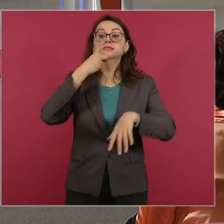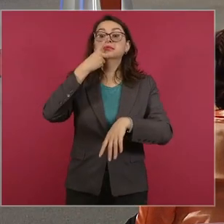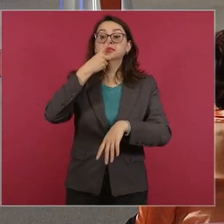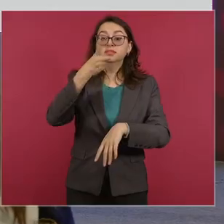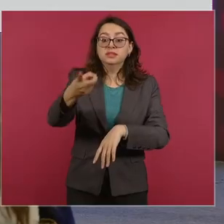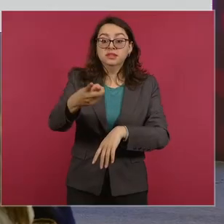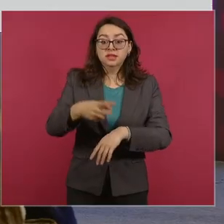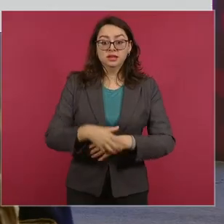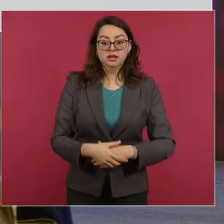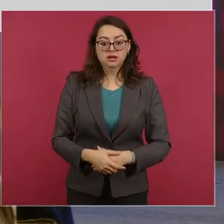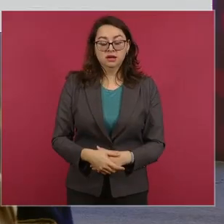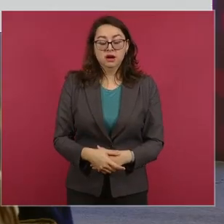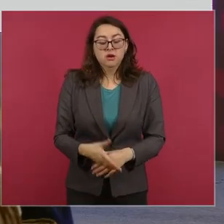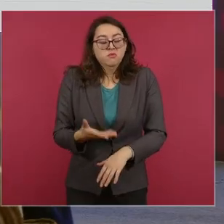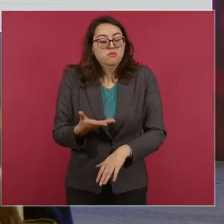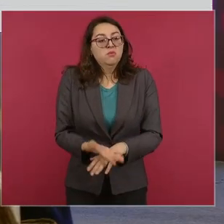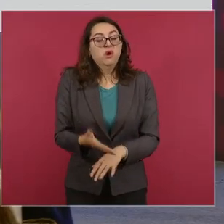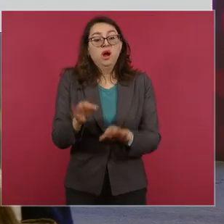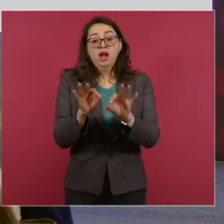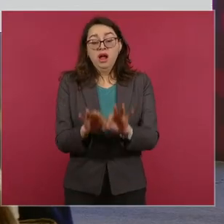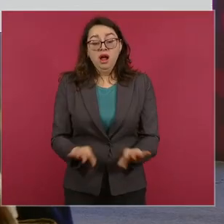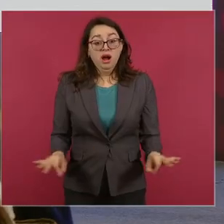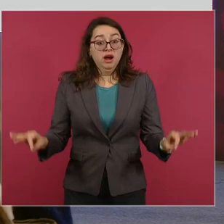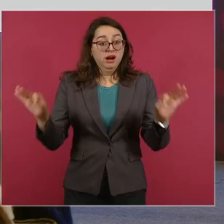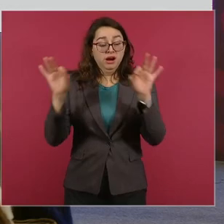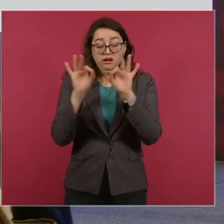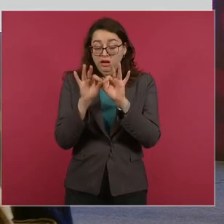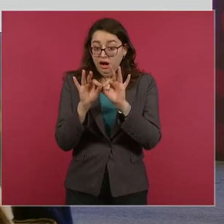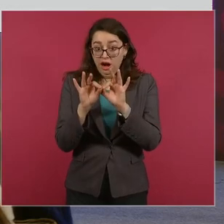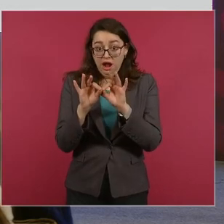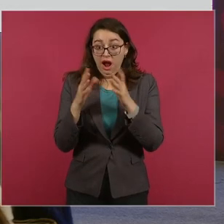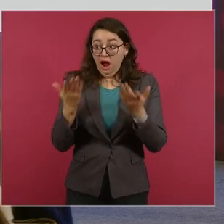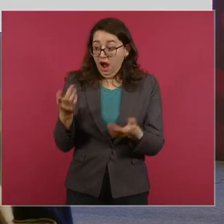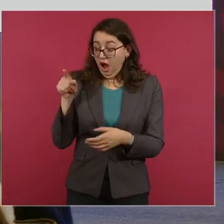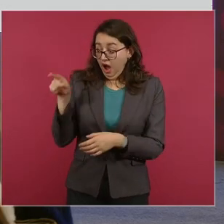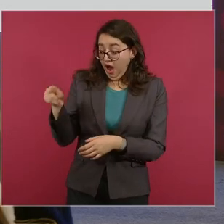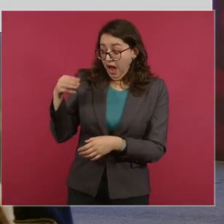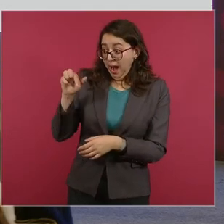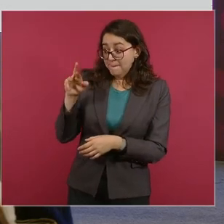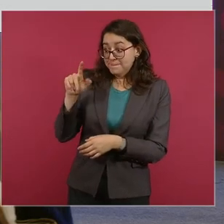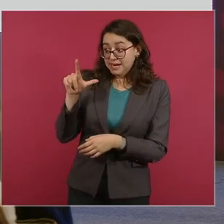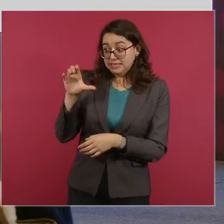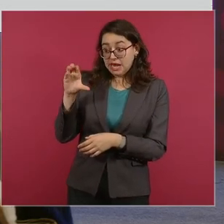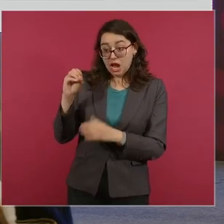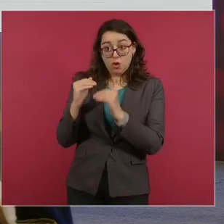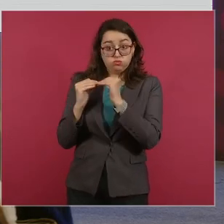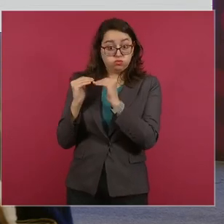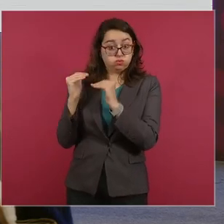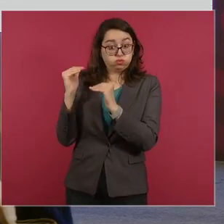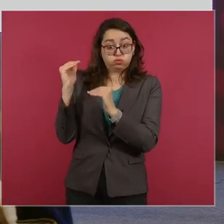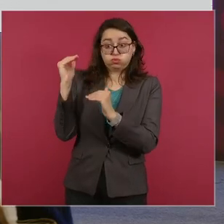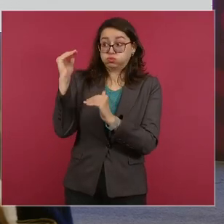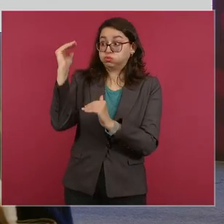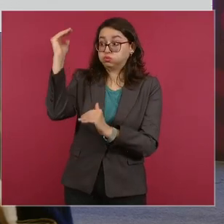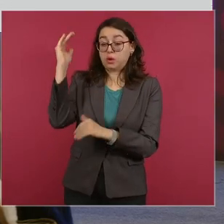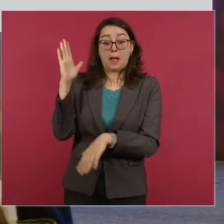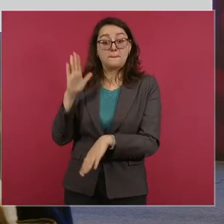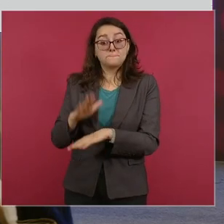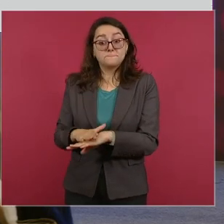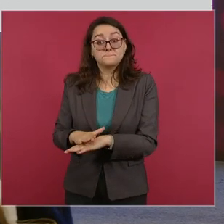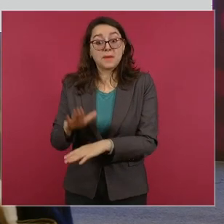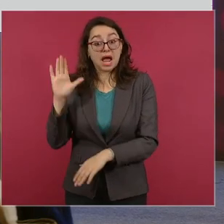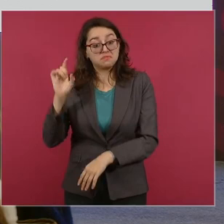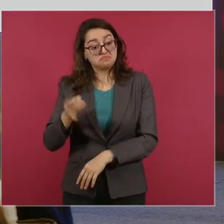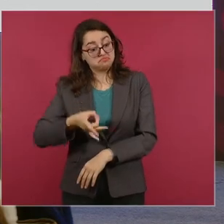lo relevante no es sólo que Ebrard va delante de AMLO sino que lo